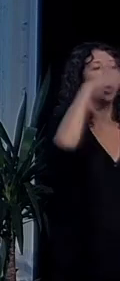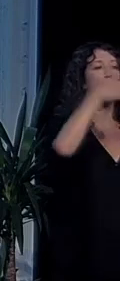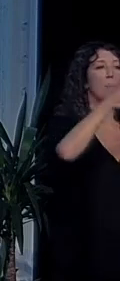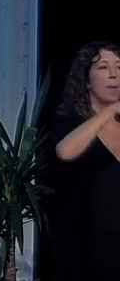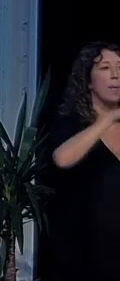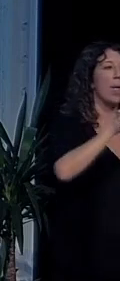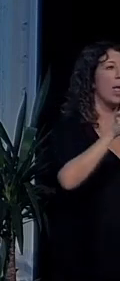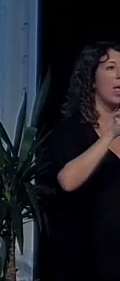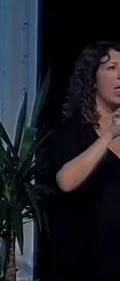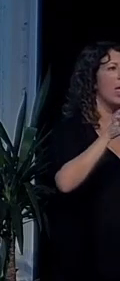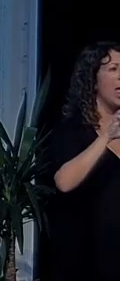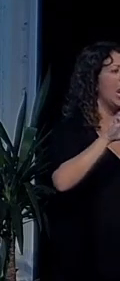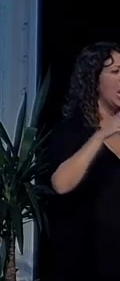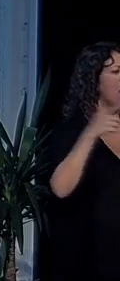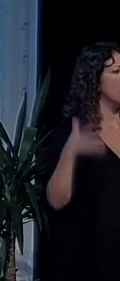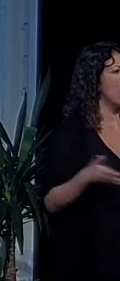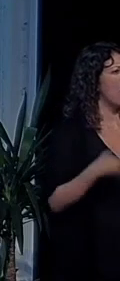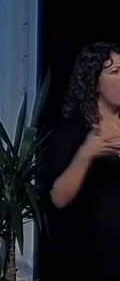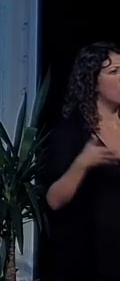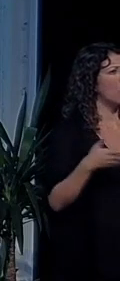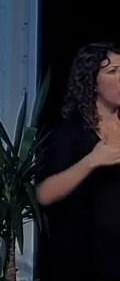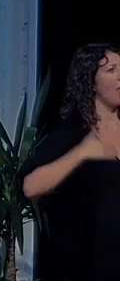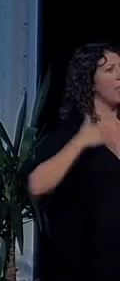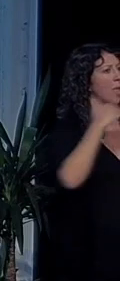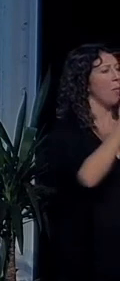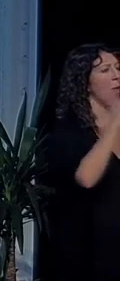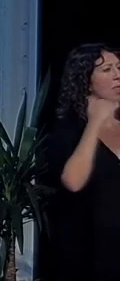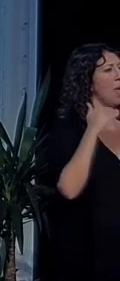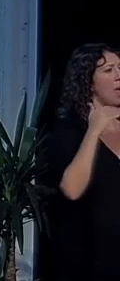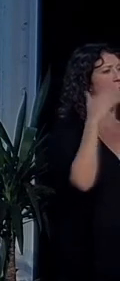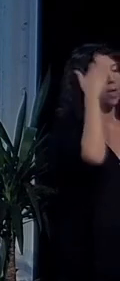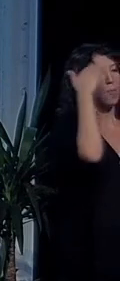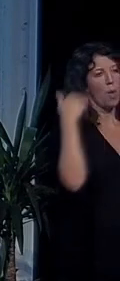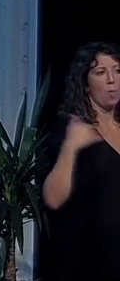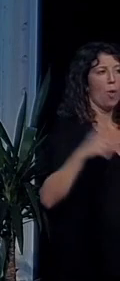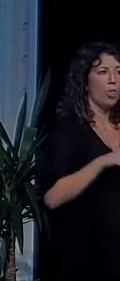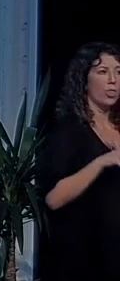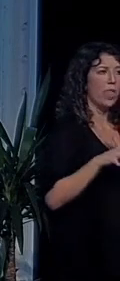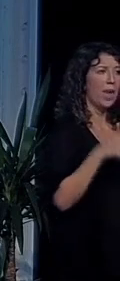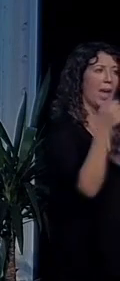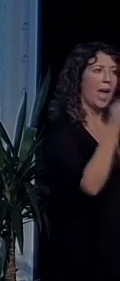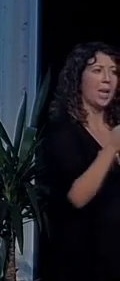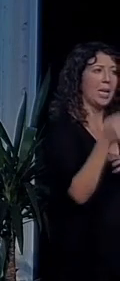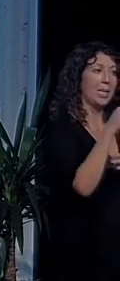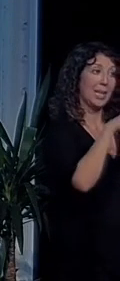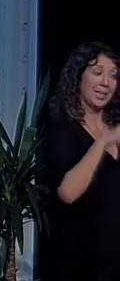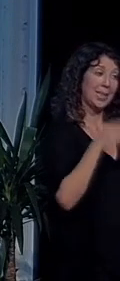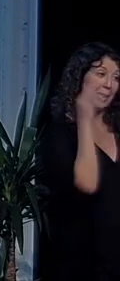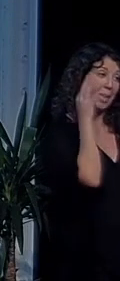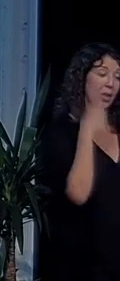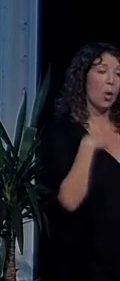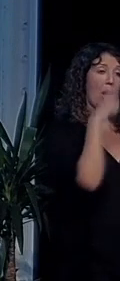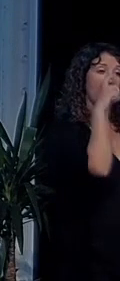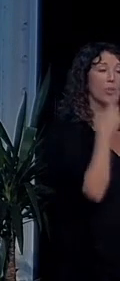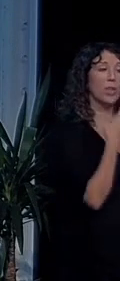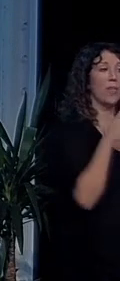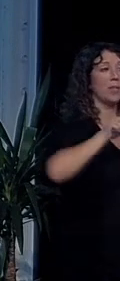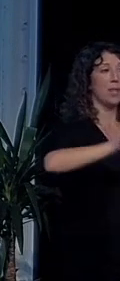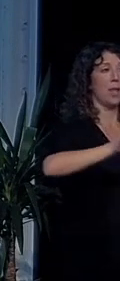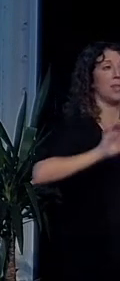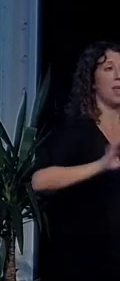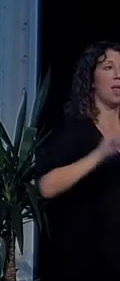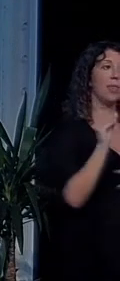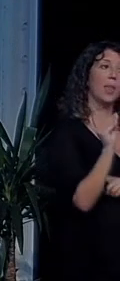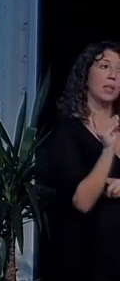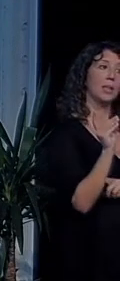de igualdad, vengo de Valencia, exactamente de Torrent, un pueblo al lado de Alcácer. Cuando pasó lo de Toña y de Siré y Miriam, yo tenía 17 añitos, de